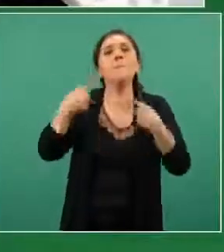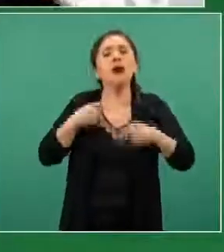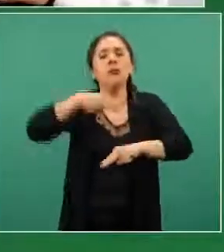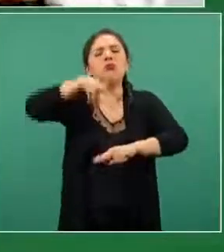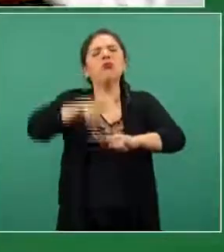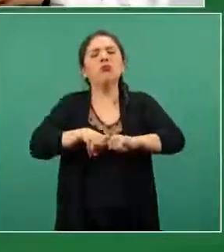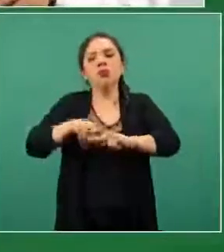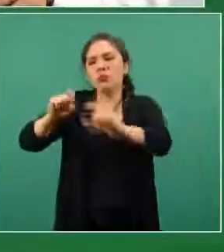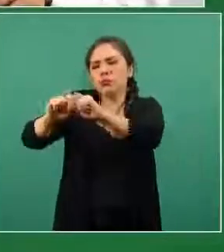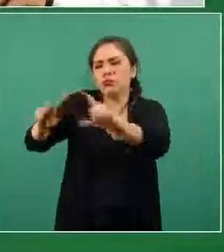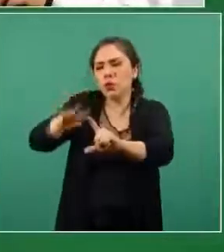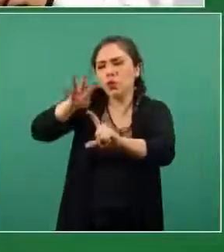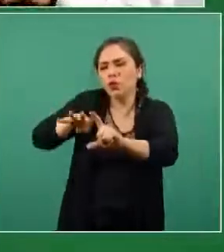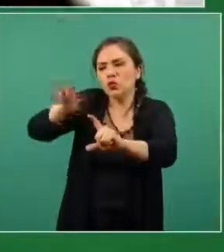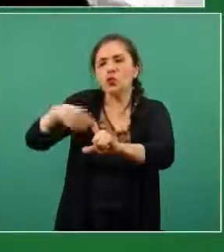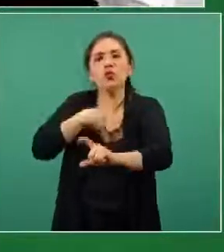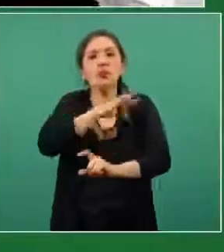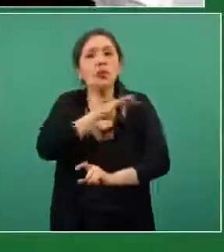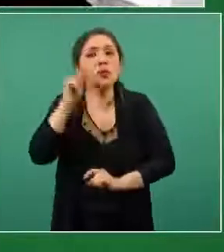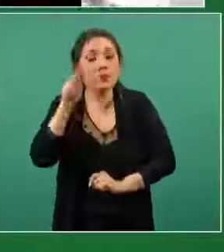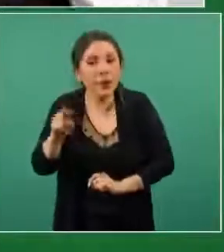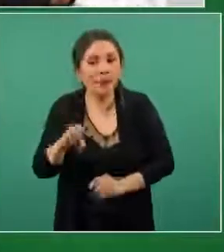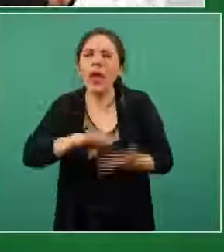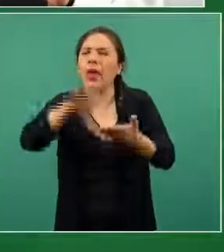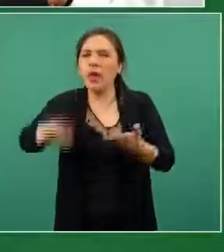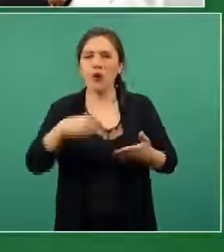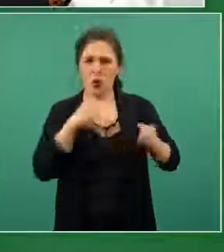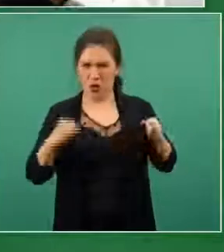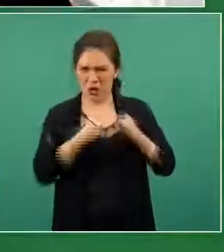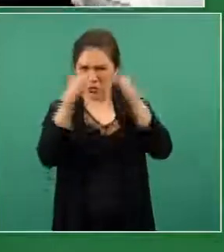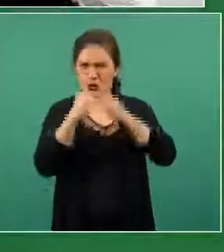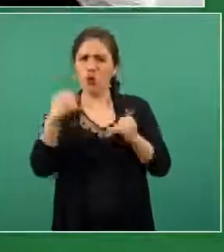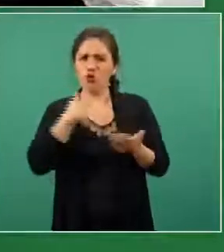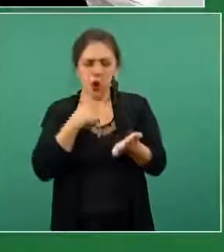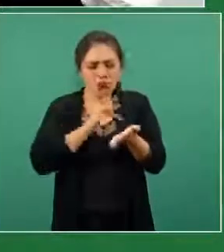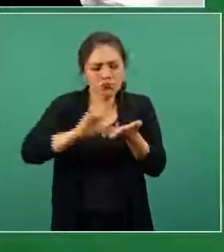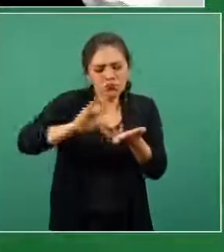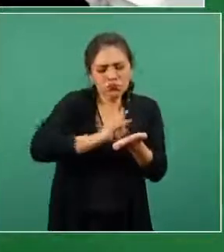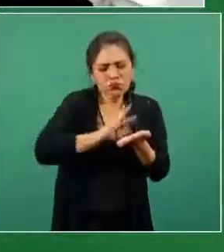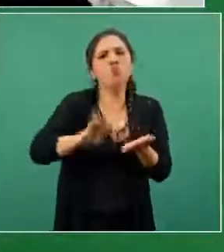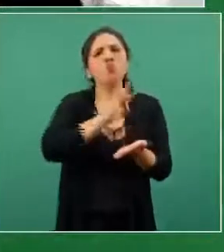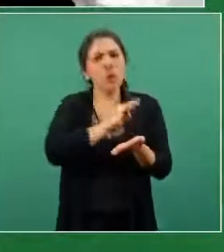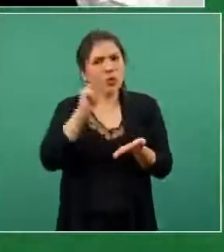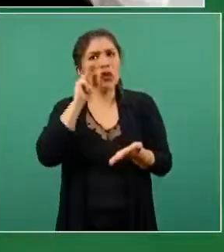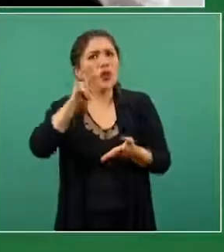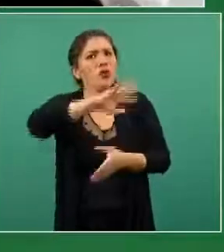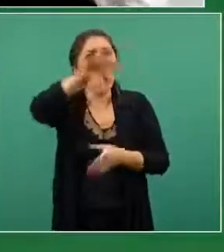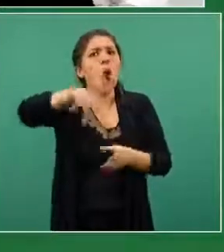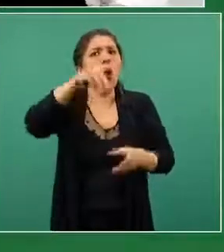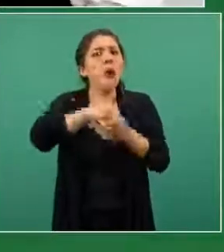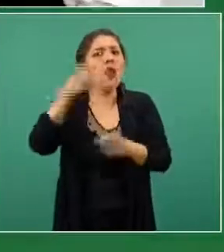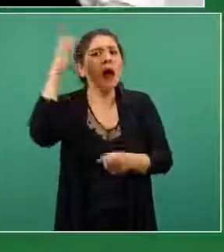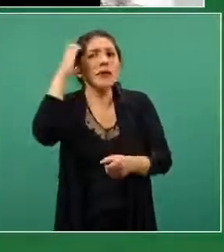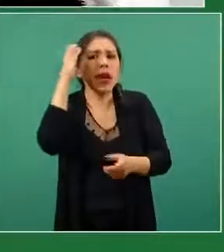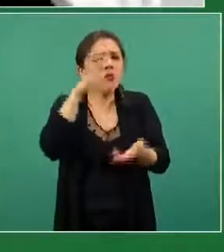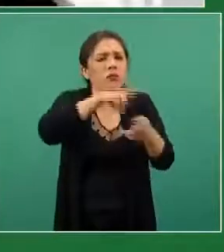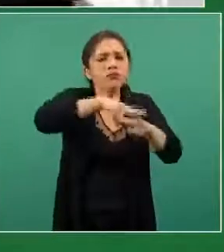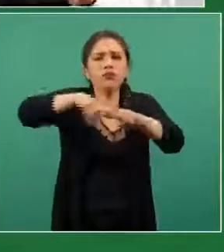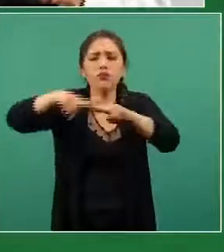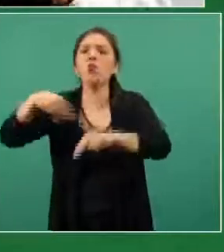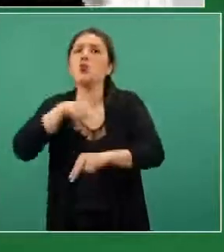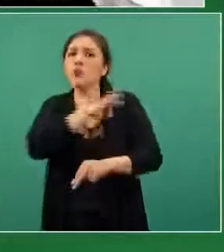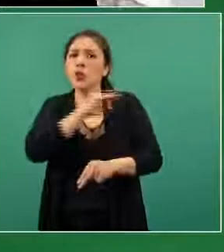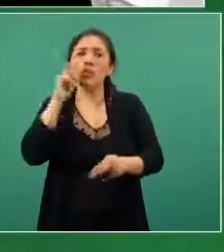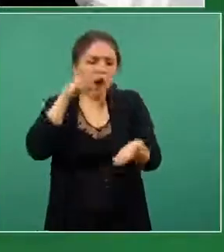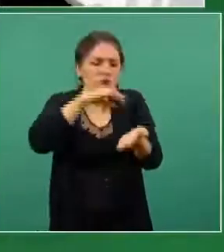En el caso, por ejemplo, del instituto, yo puedo ver en mi tableta todas las camas de terapia intensiva con mis monitores de forma